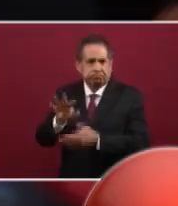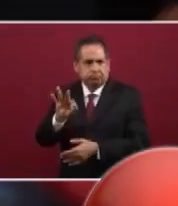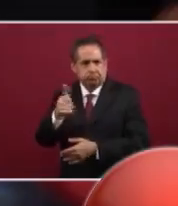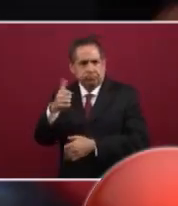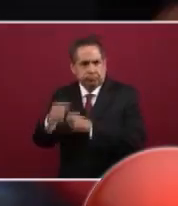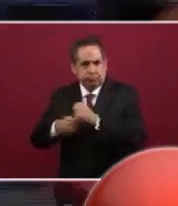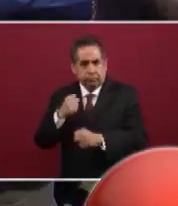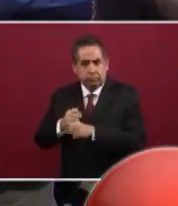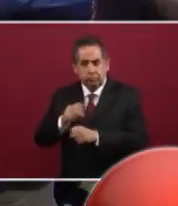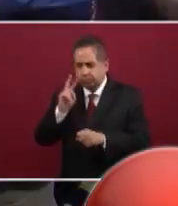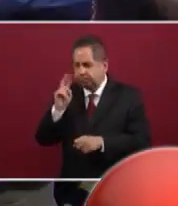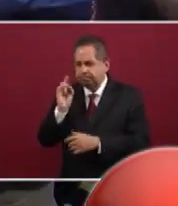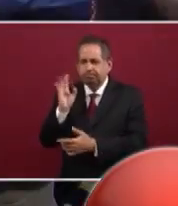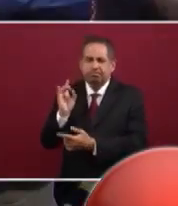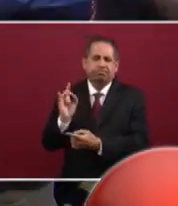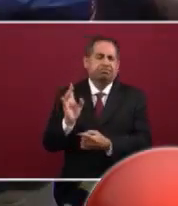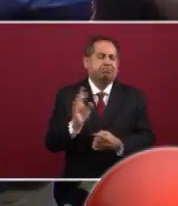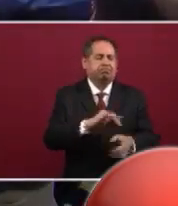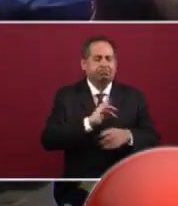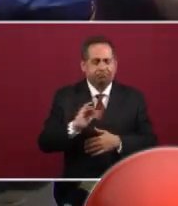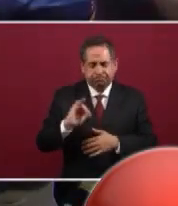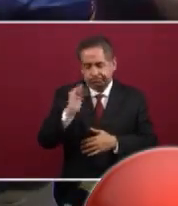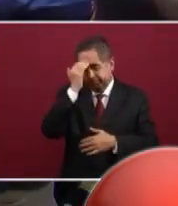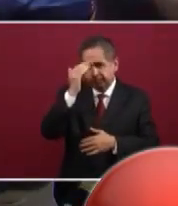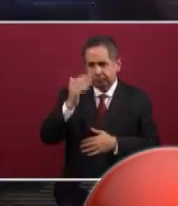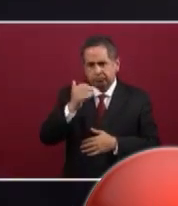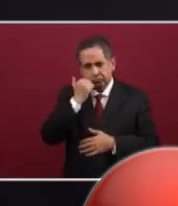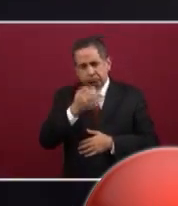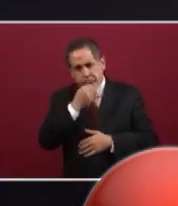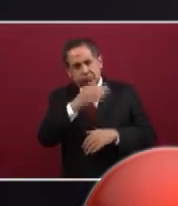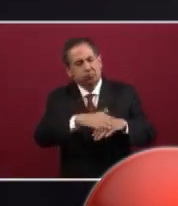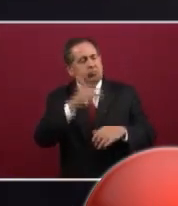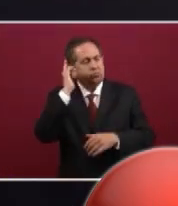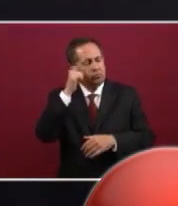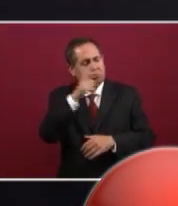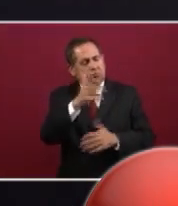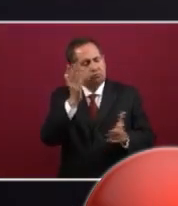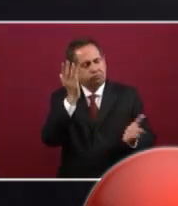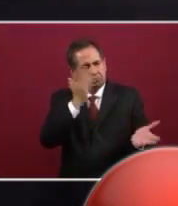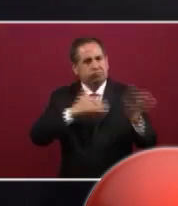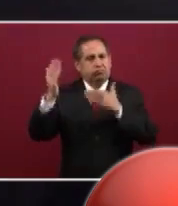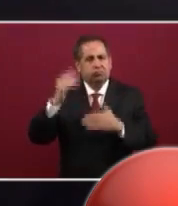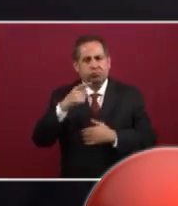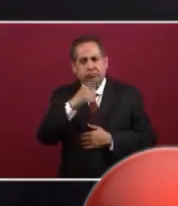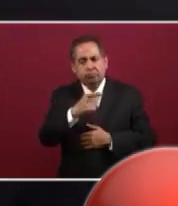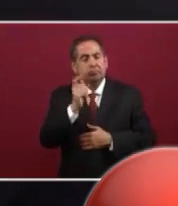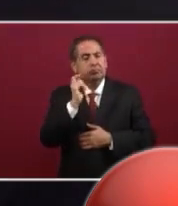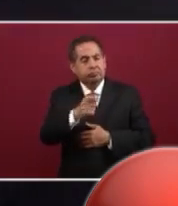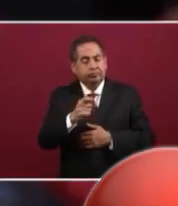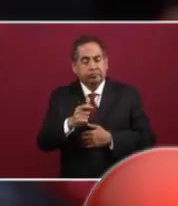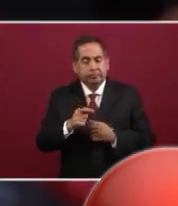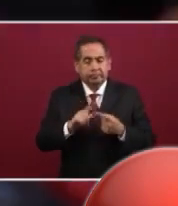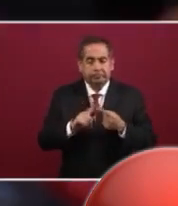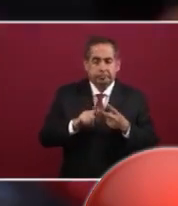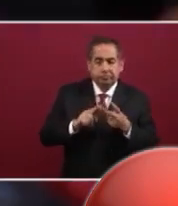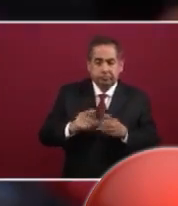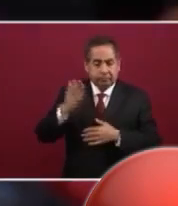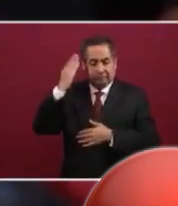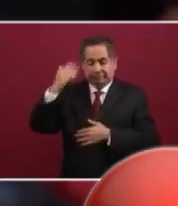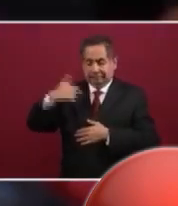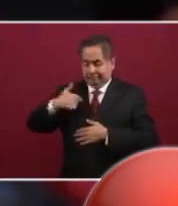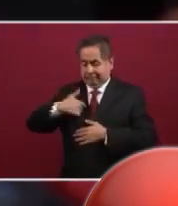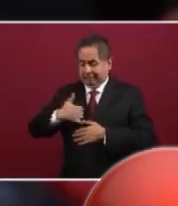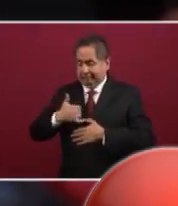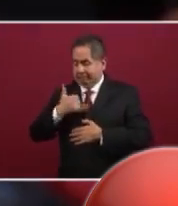He visto todo y quiero que usted tenga éxito, porque solamente los errores que cometí